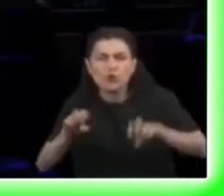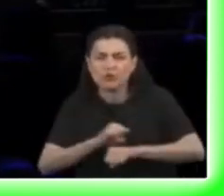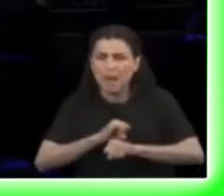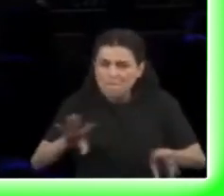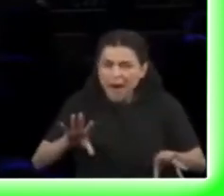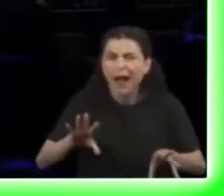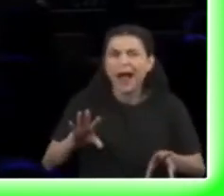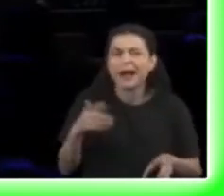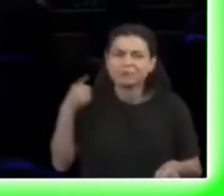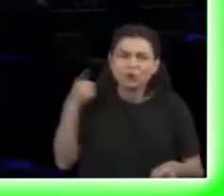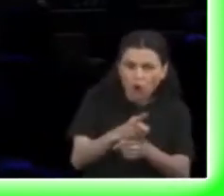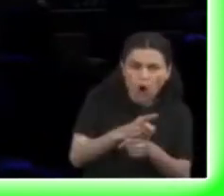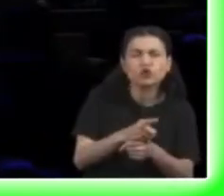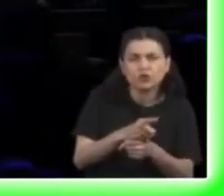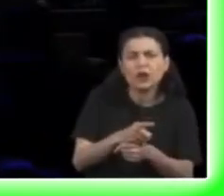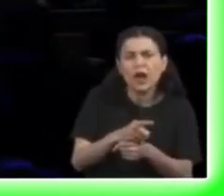justos no hagan nada.